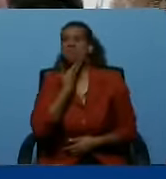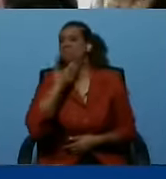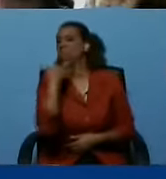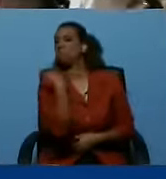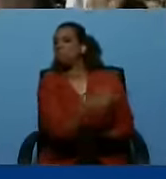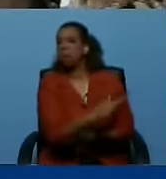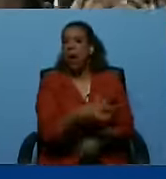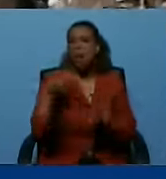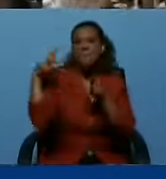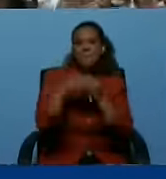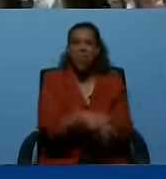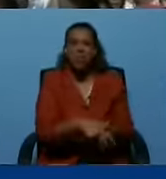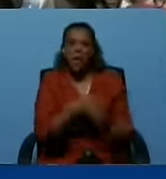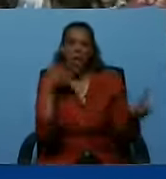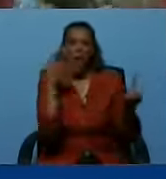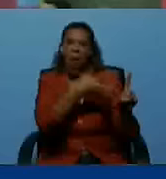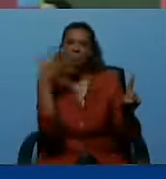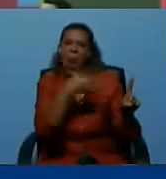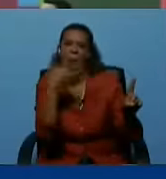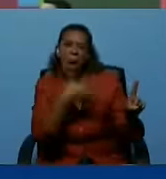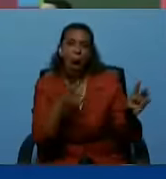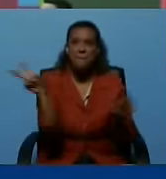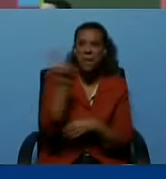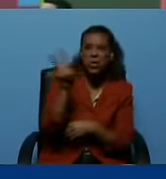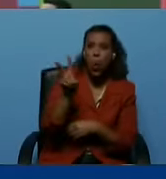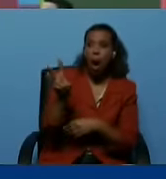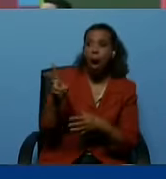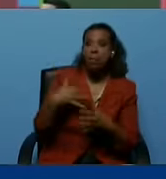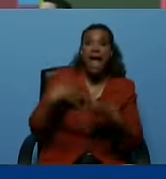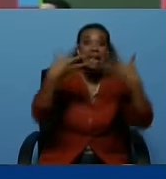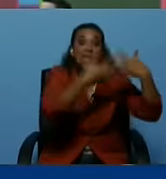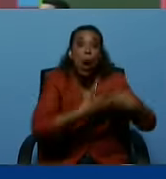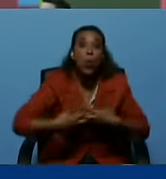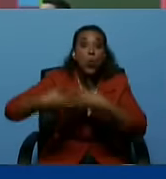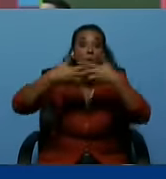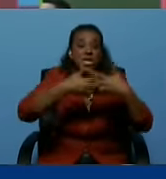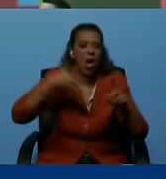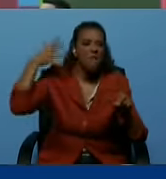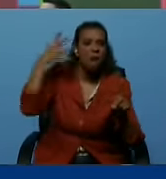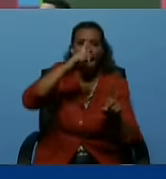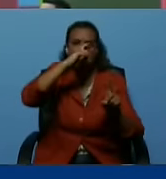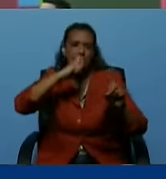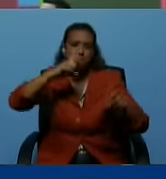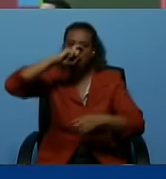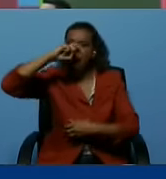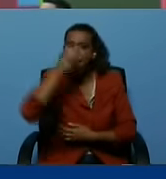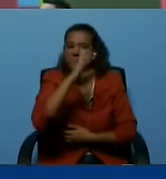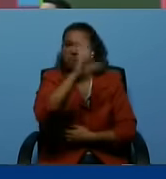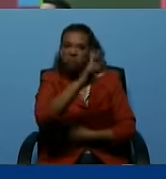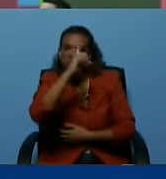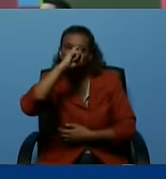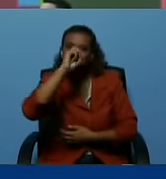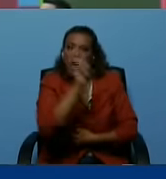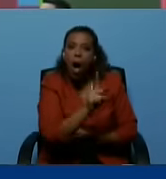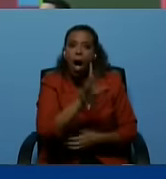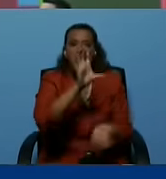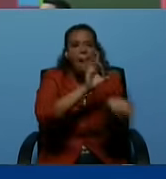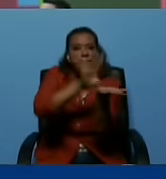Que te voy a perseguir, que te voy a agarrar, que te voy a deportar. En Estados Unidos los tienen amenazados de deportarlo. ¿O